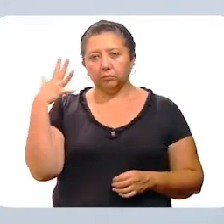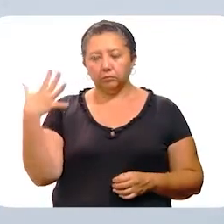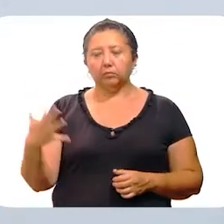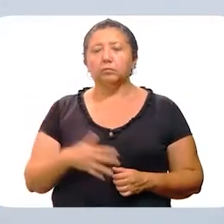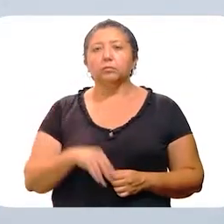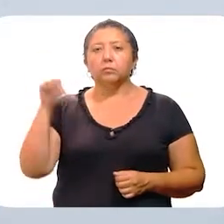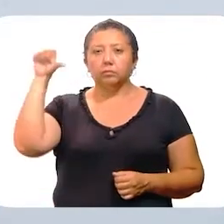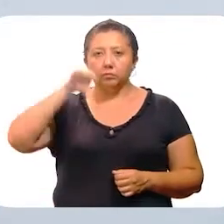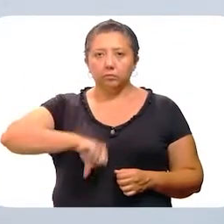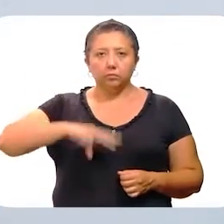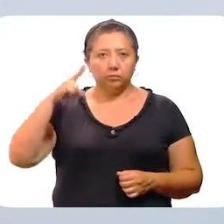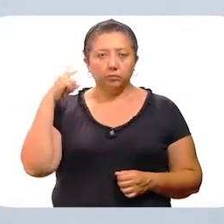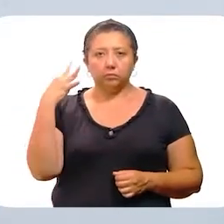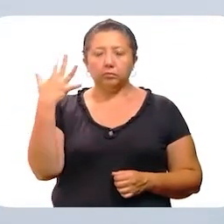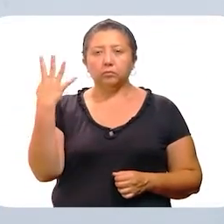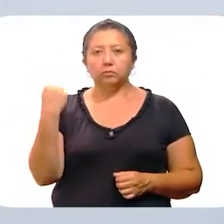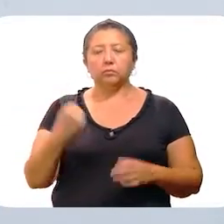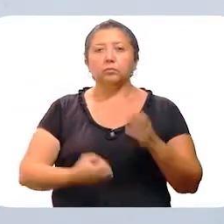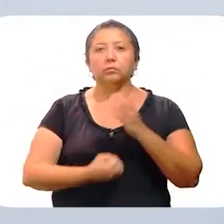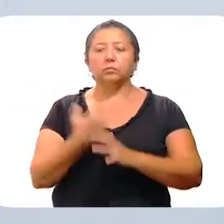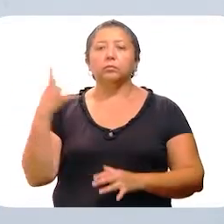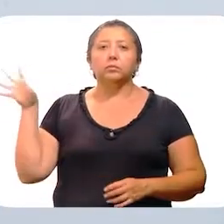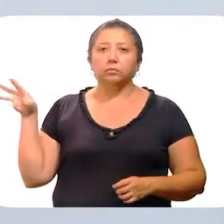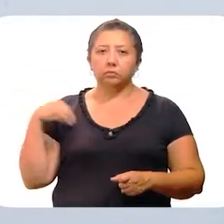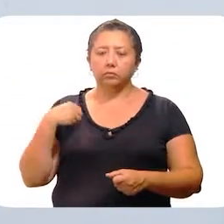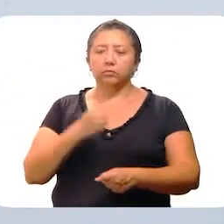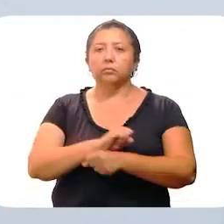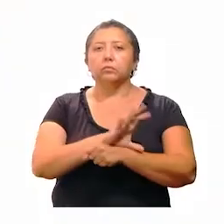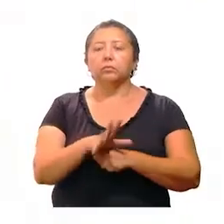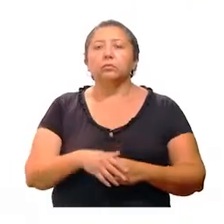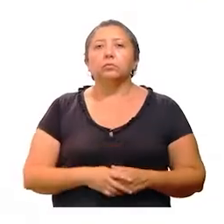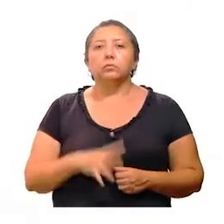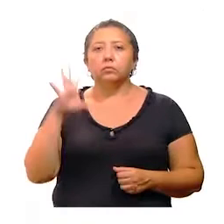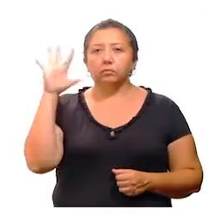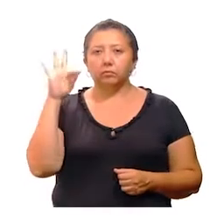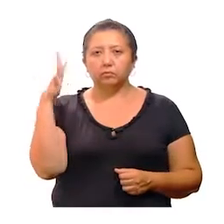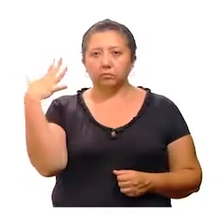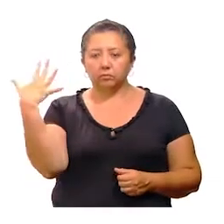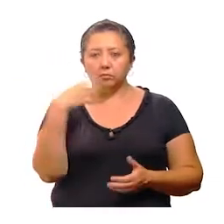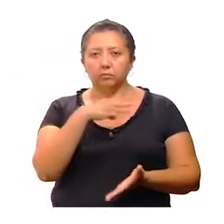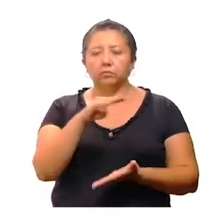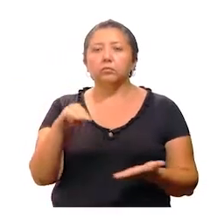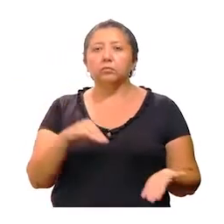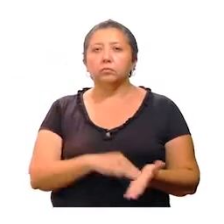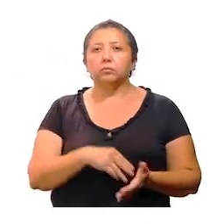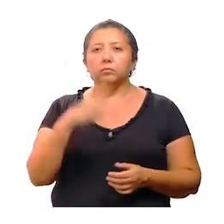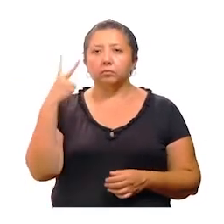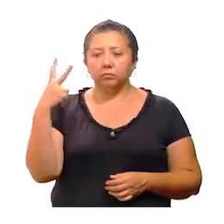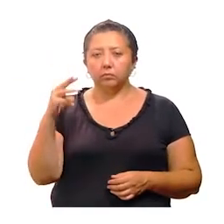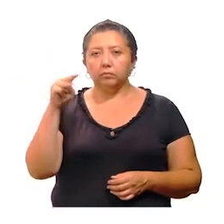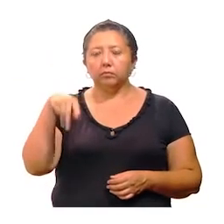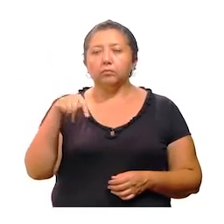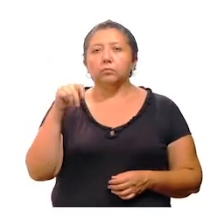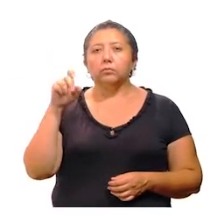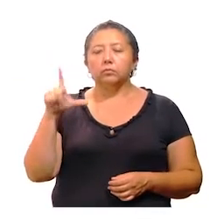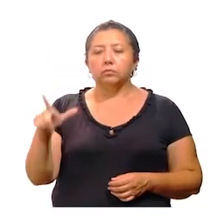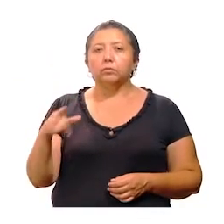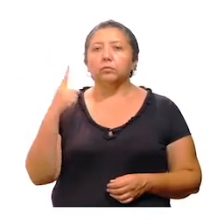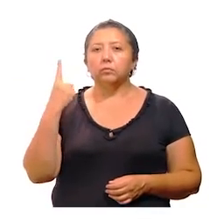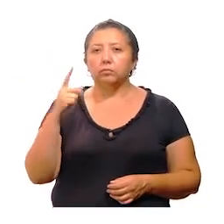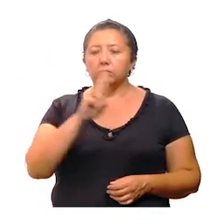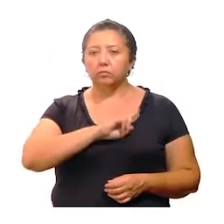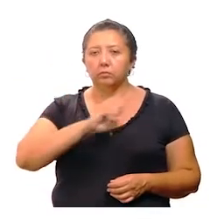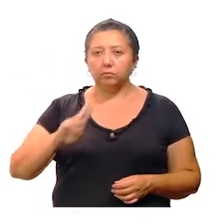33,785. Hoy se detectaron 59 nuevos contagios de coronavirus, 45 en Mérida, 2 en Motul, 1